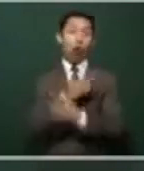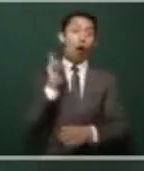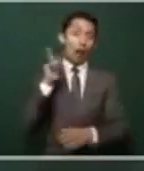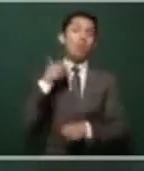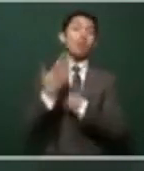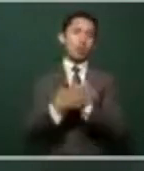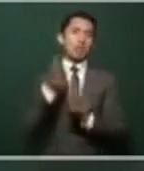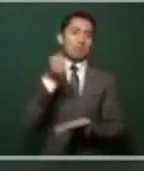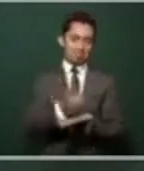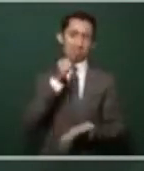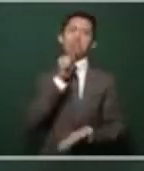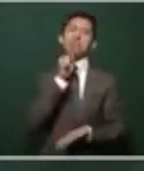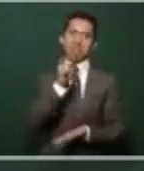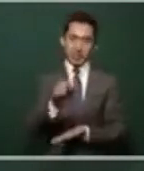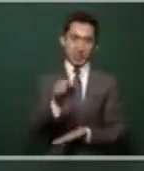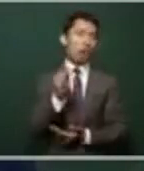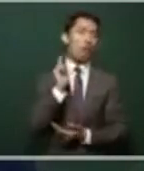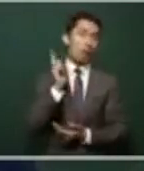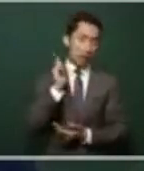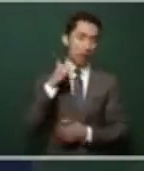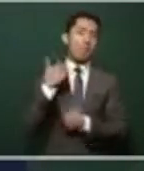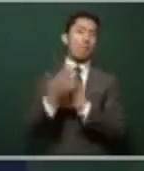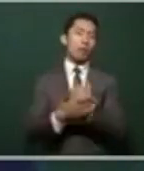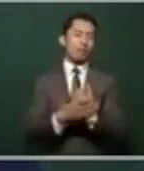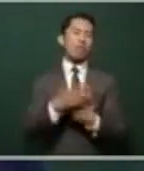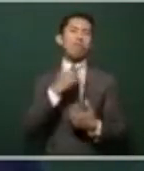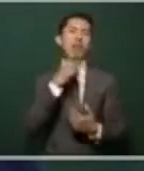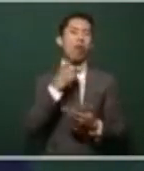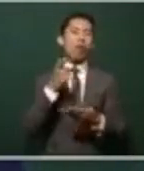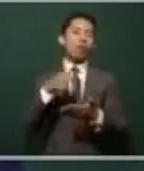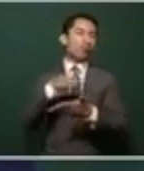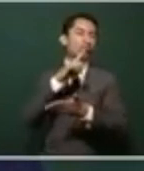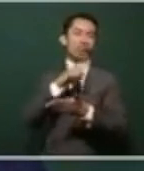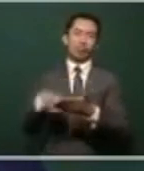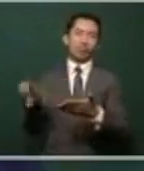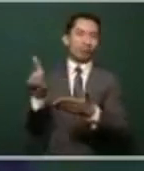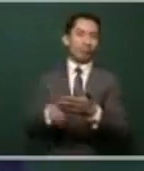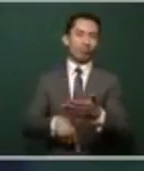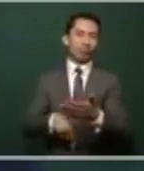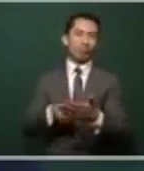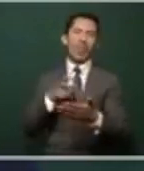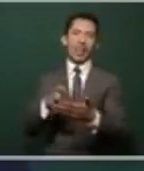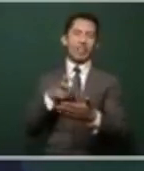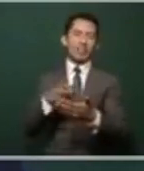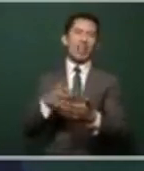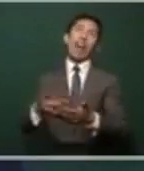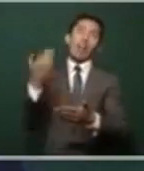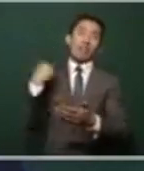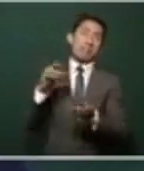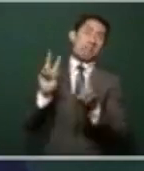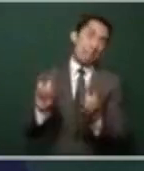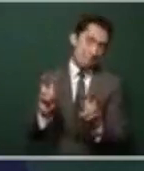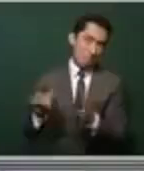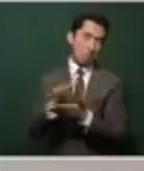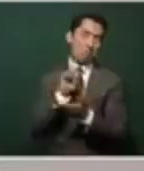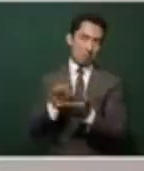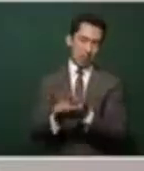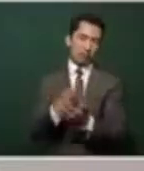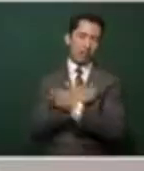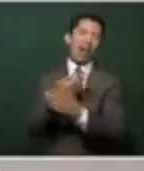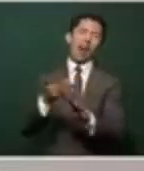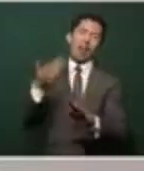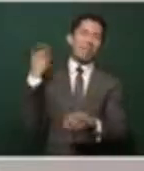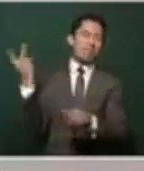ojalá y ya se cancele la mal llamada reforma educativa. Y yo he